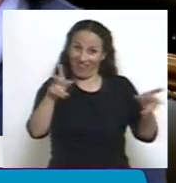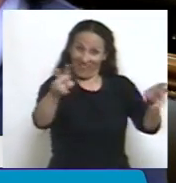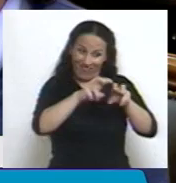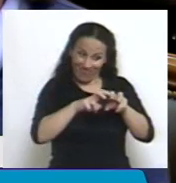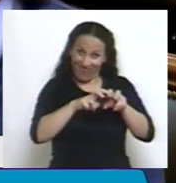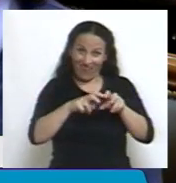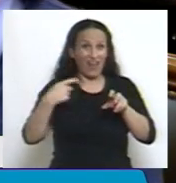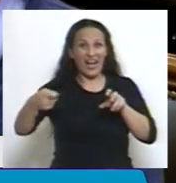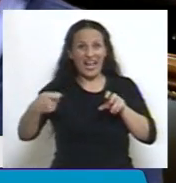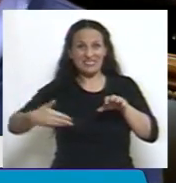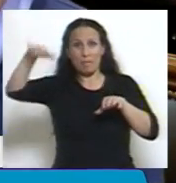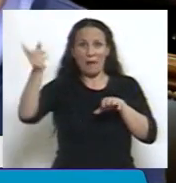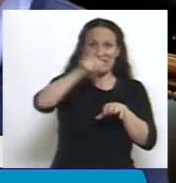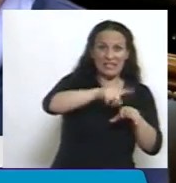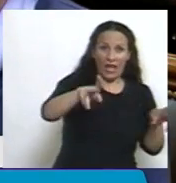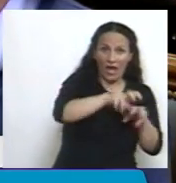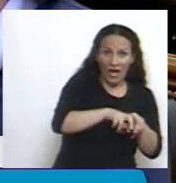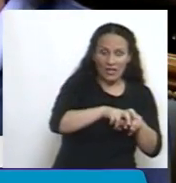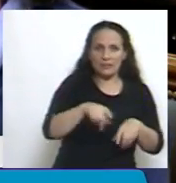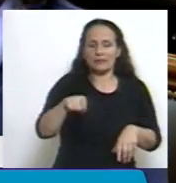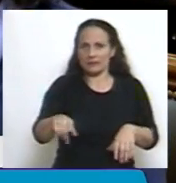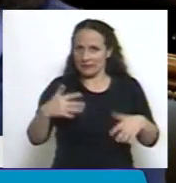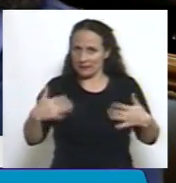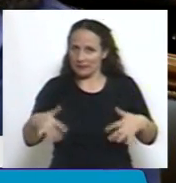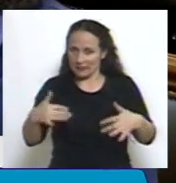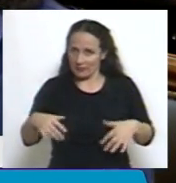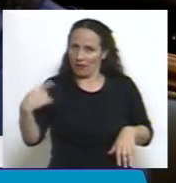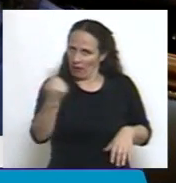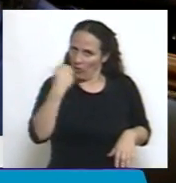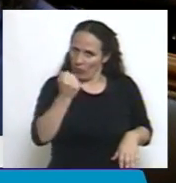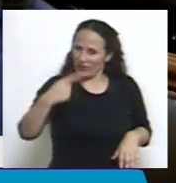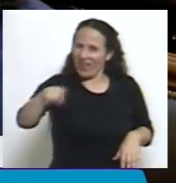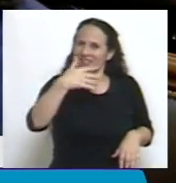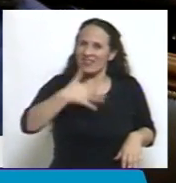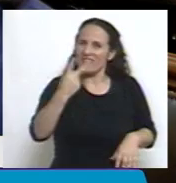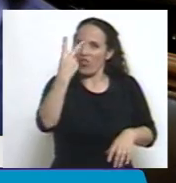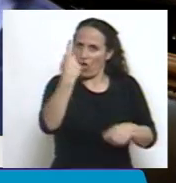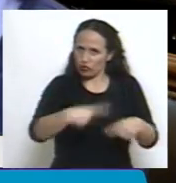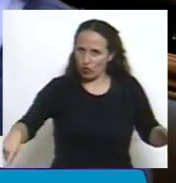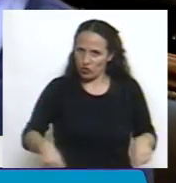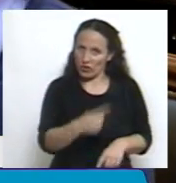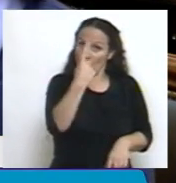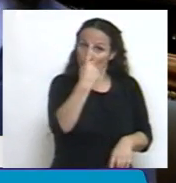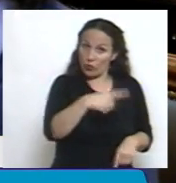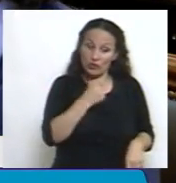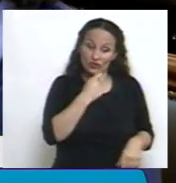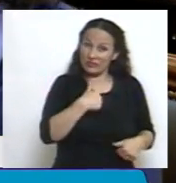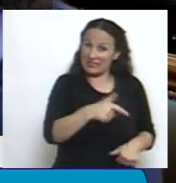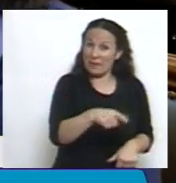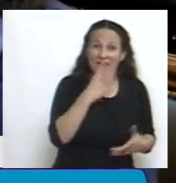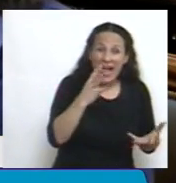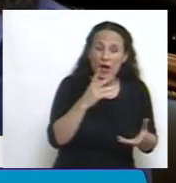entender cuál es el rol del superávit en la política anticíclica, creo que hay que entender dos cosas. La primera es que si yo tengo un déficit